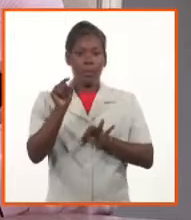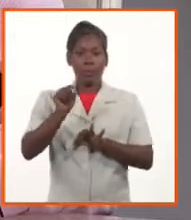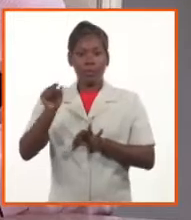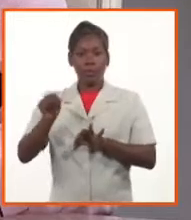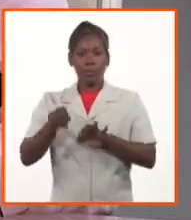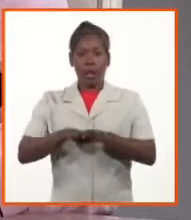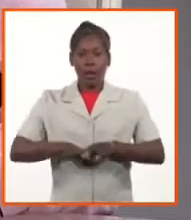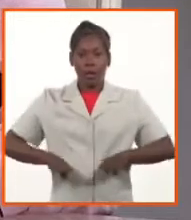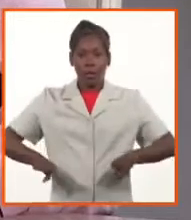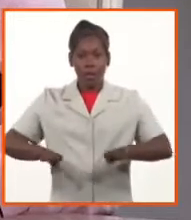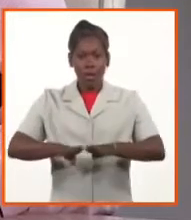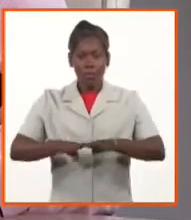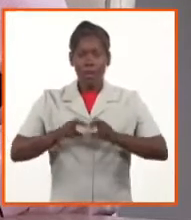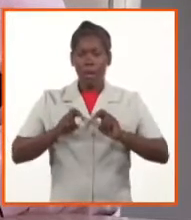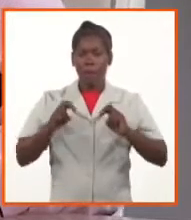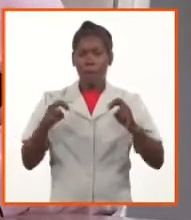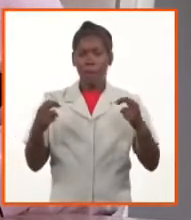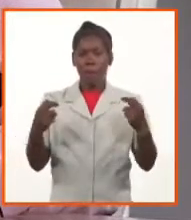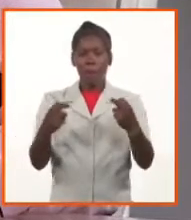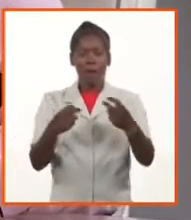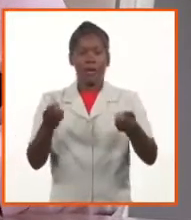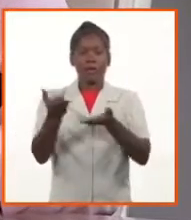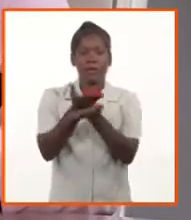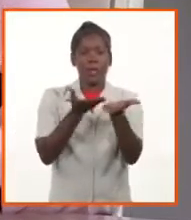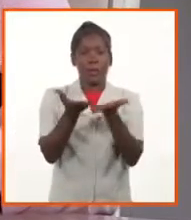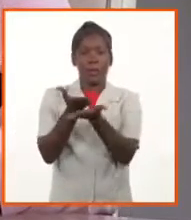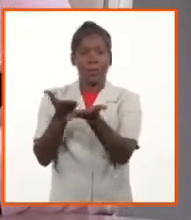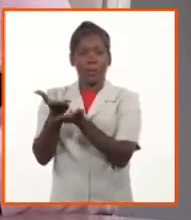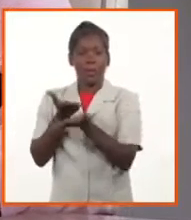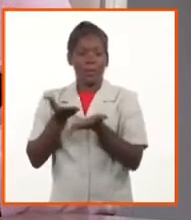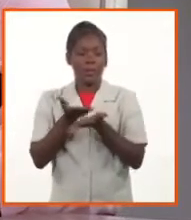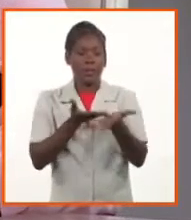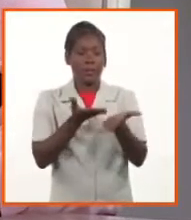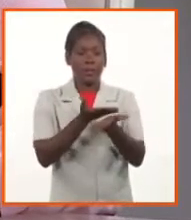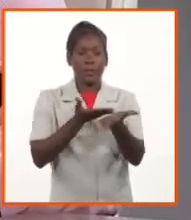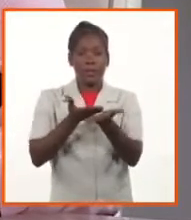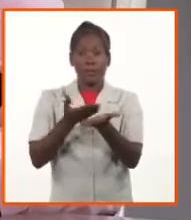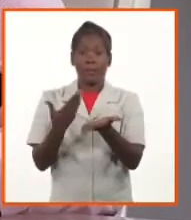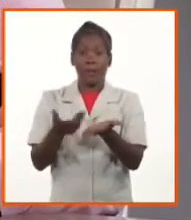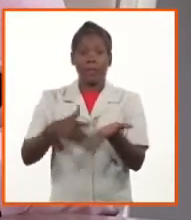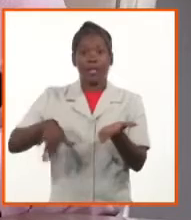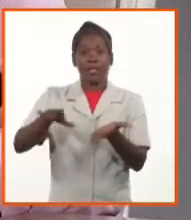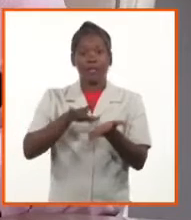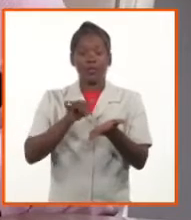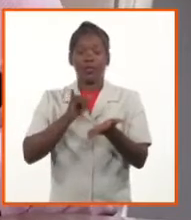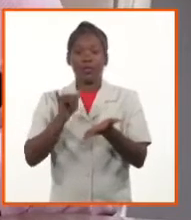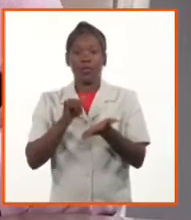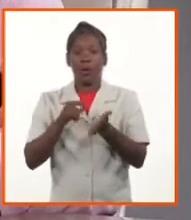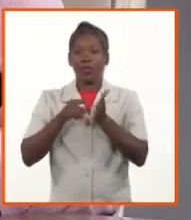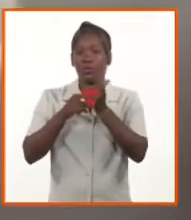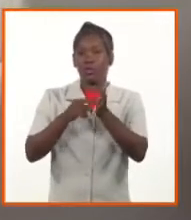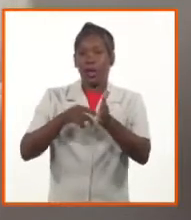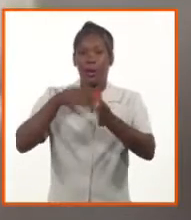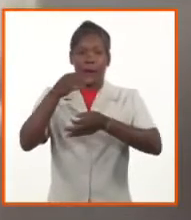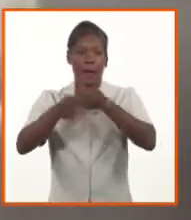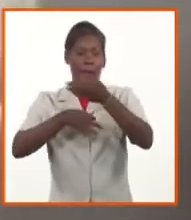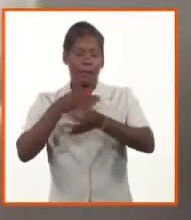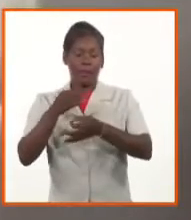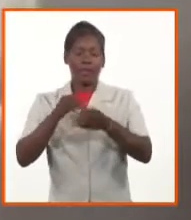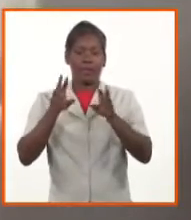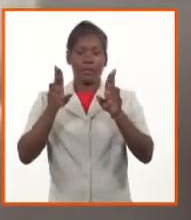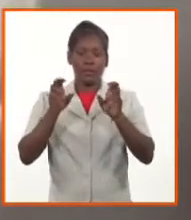de reportaje y hay una sección de comentario crítico, que es como la opinión editorial del programa. ¿Y cómo en medio de